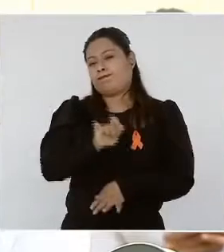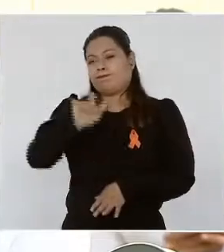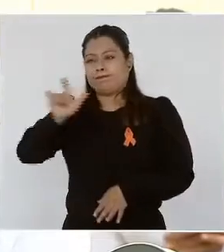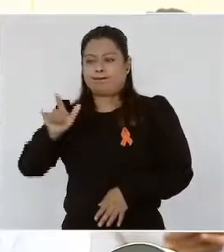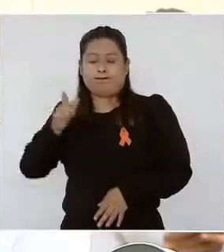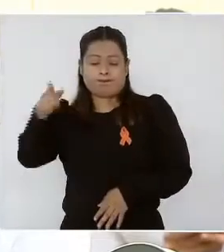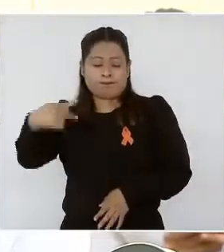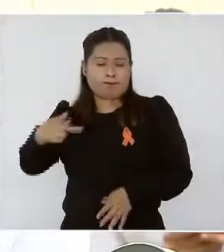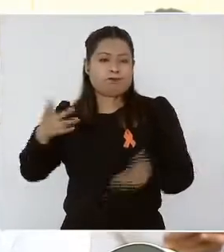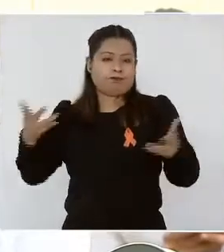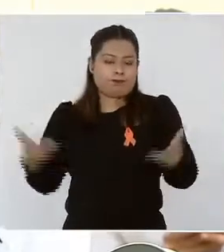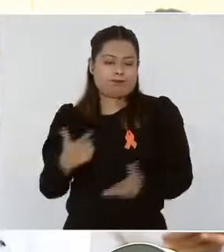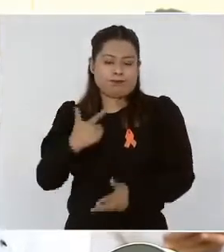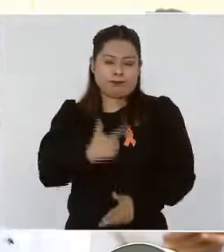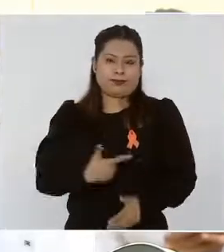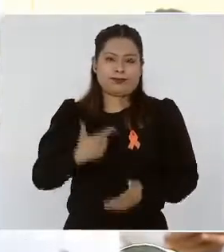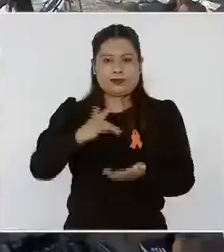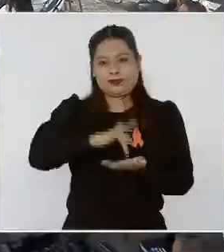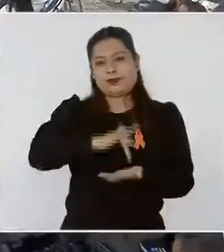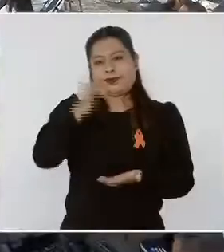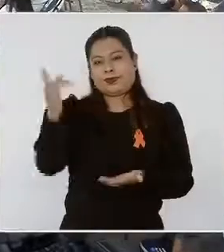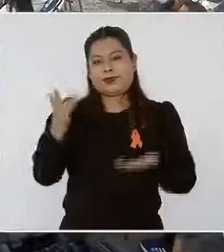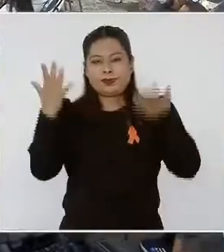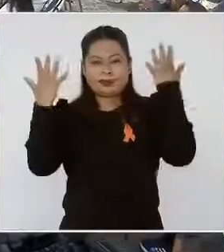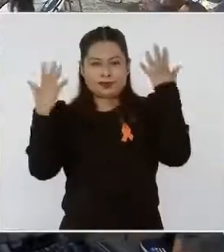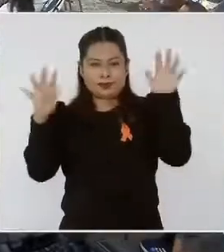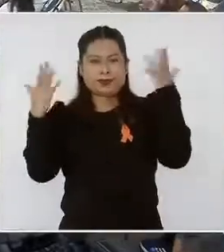cual sirves y la cual te gusta. Gracias.